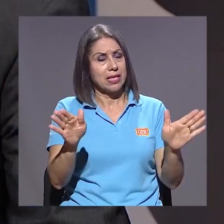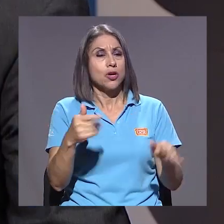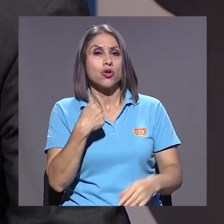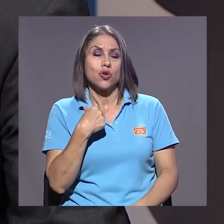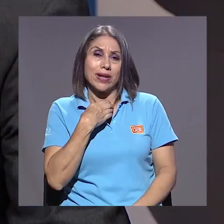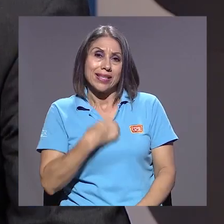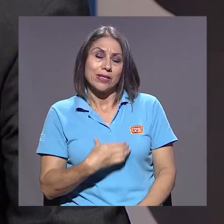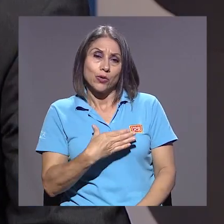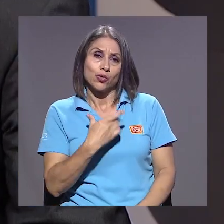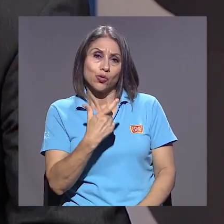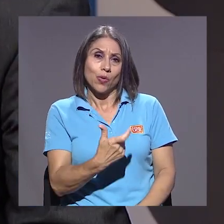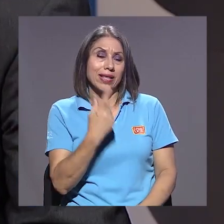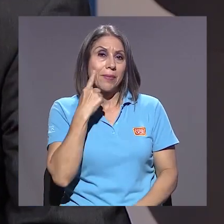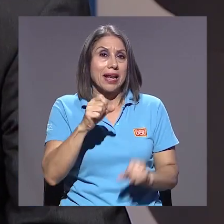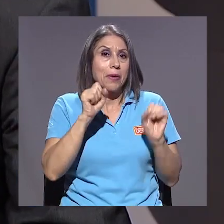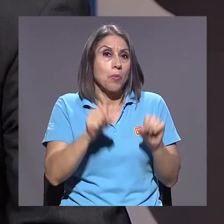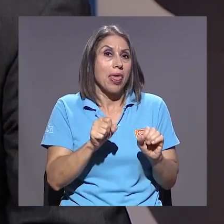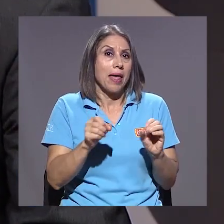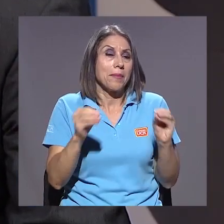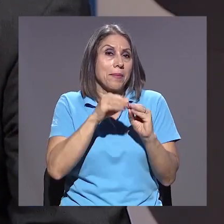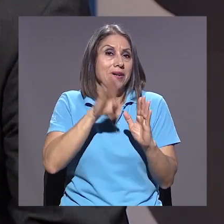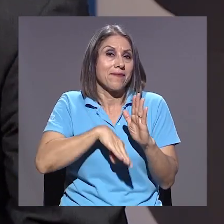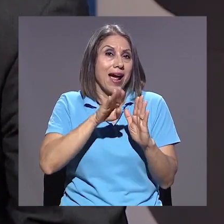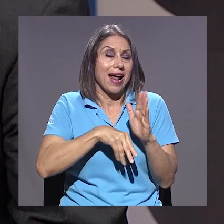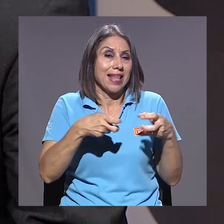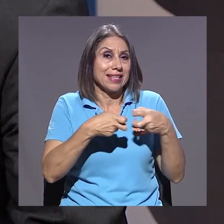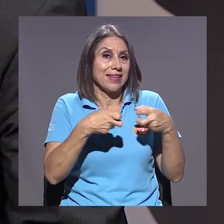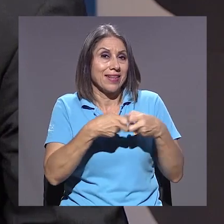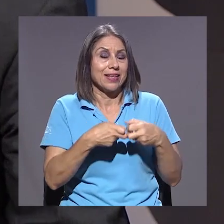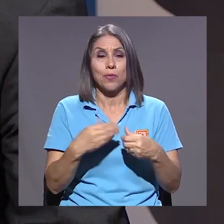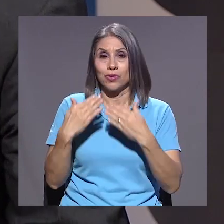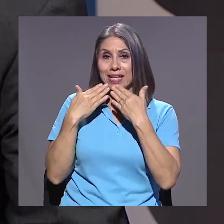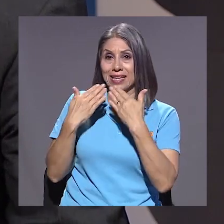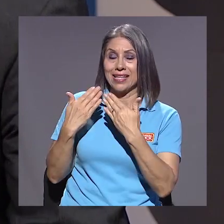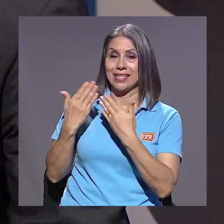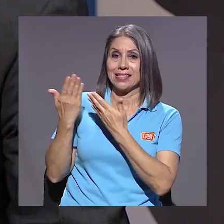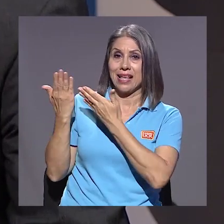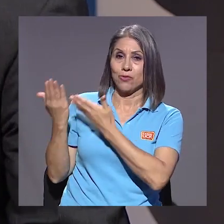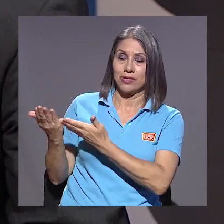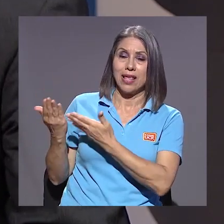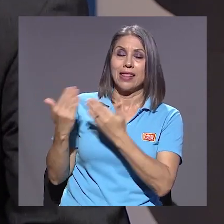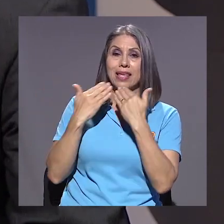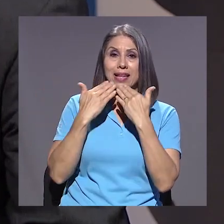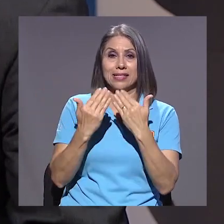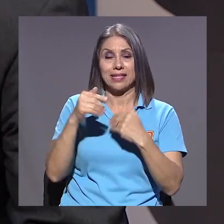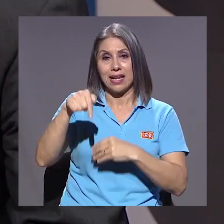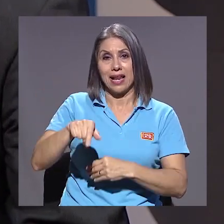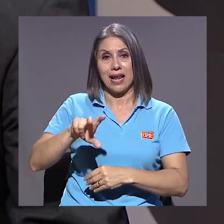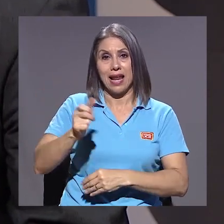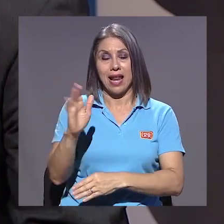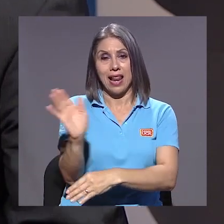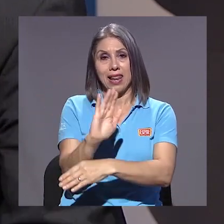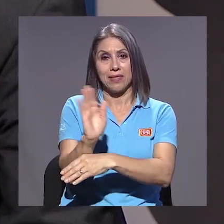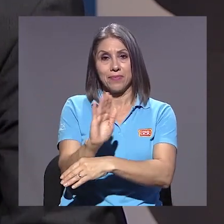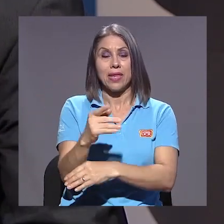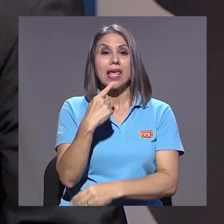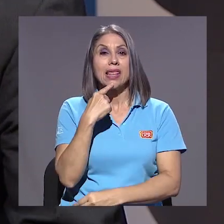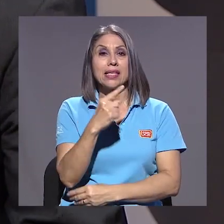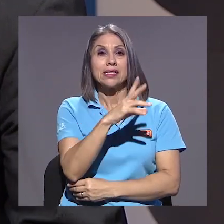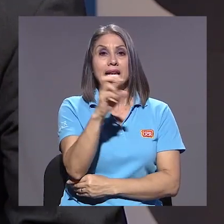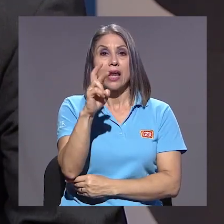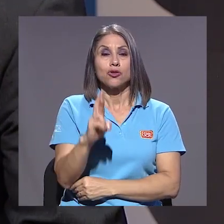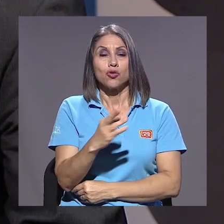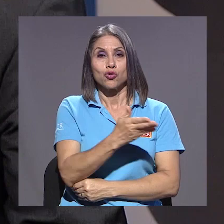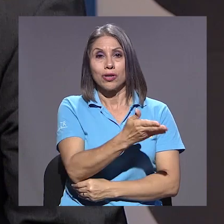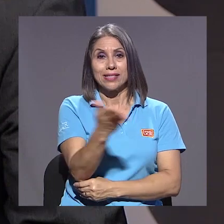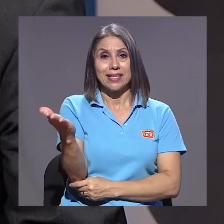pueda producir una rebaja en las tarifas eléctricas. Bueno, muchas gracias y agradecerle a usted y al canal y decirles a los